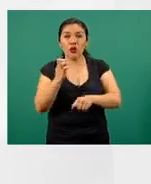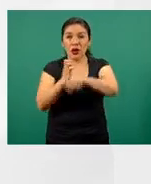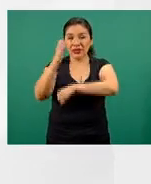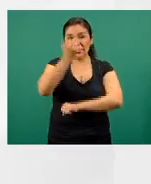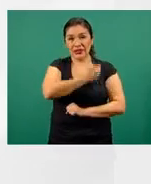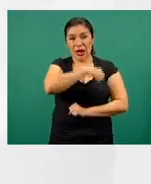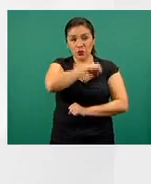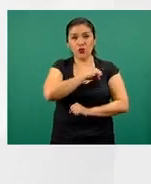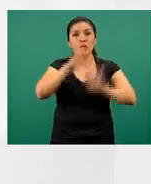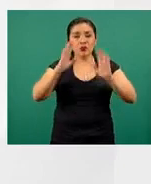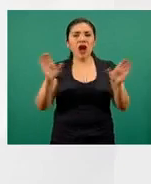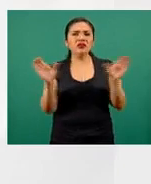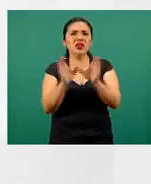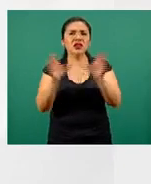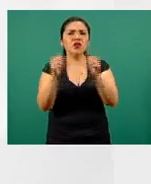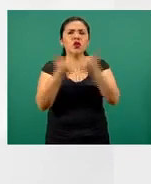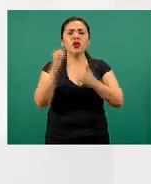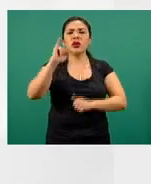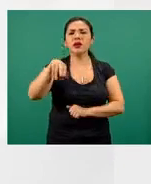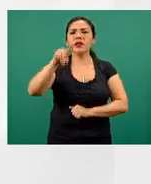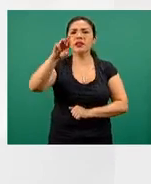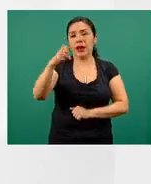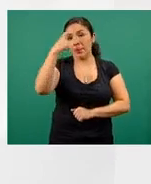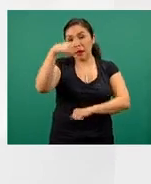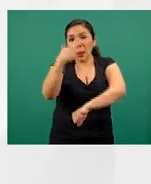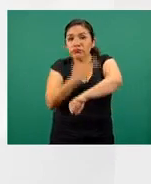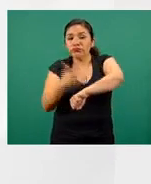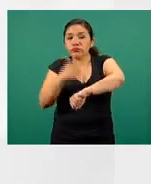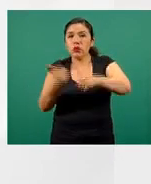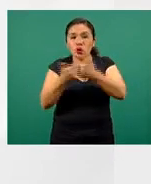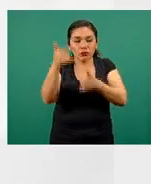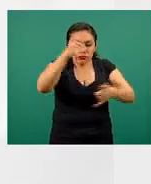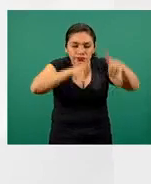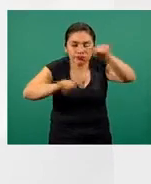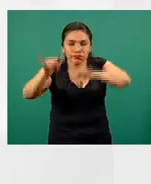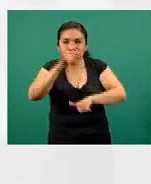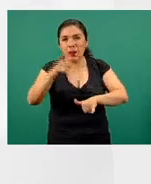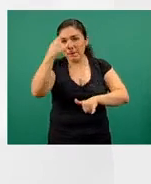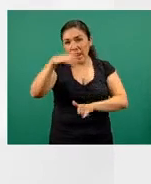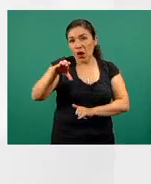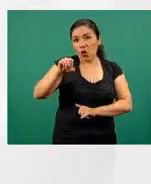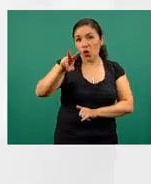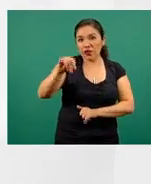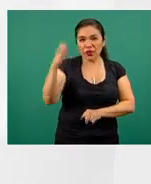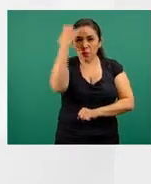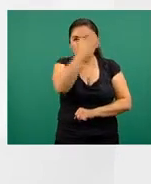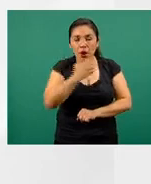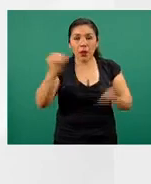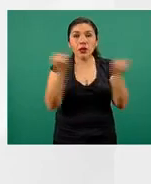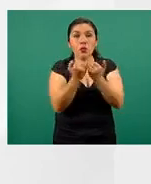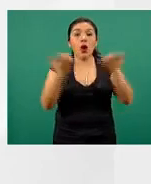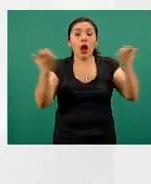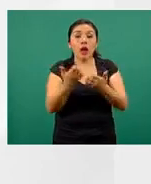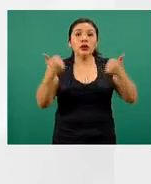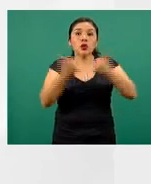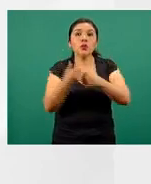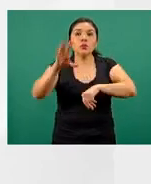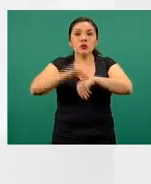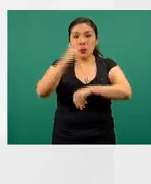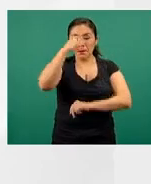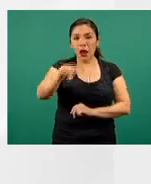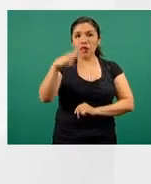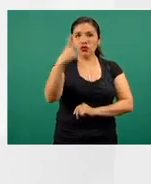Pública, certificado por el INDRE, para procesar muestras para COVID-19, y también se realizó el subrogado de